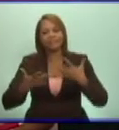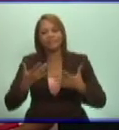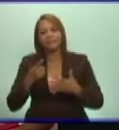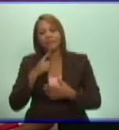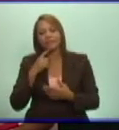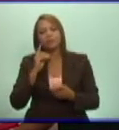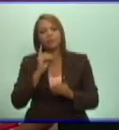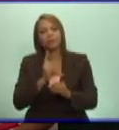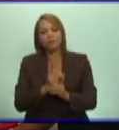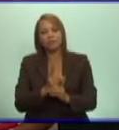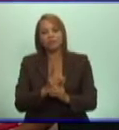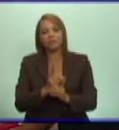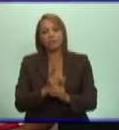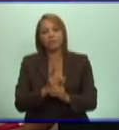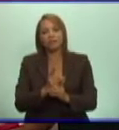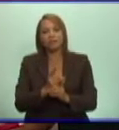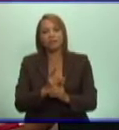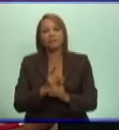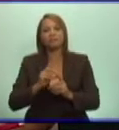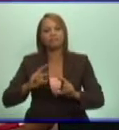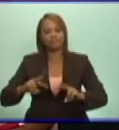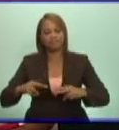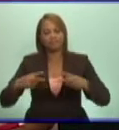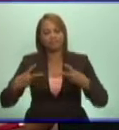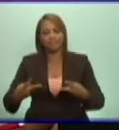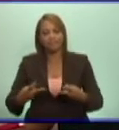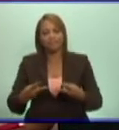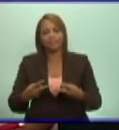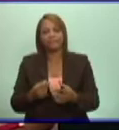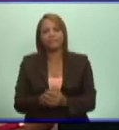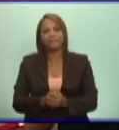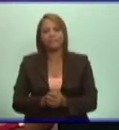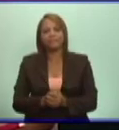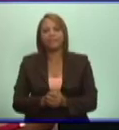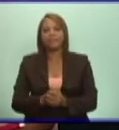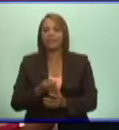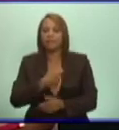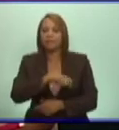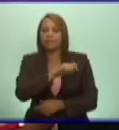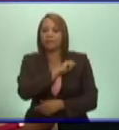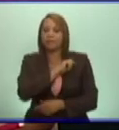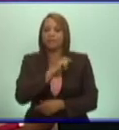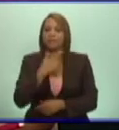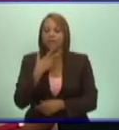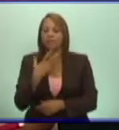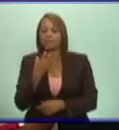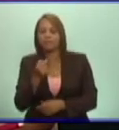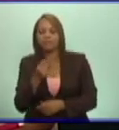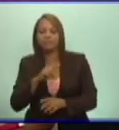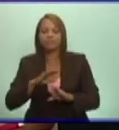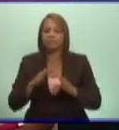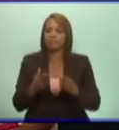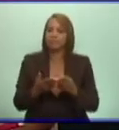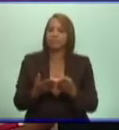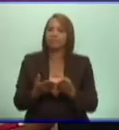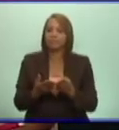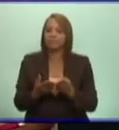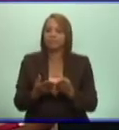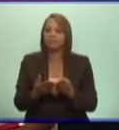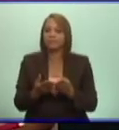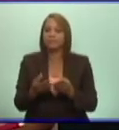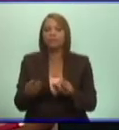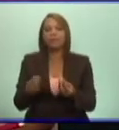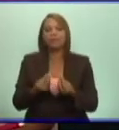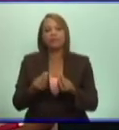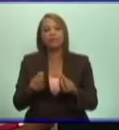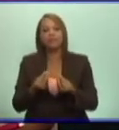hemos encontrado una retroalimentación activa de nuestra población ante este sistema de evaluación escolar, y hemos